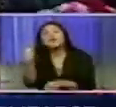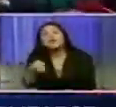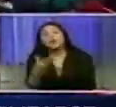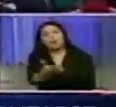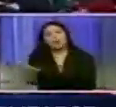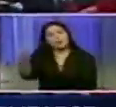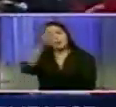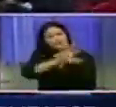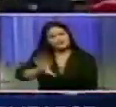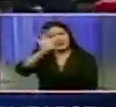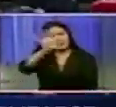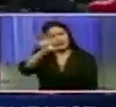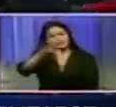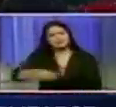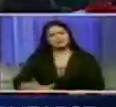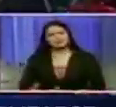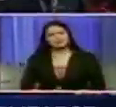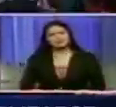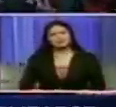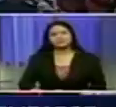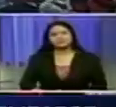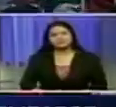Esta patria,